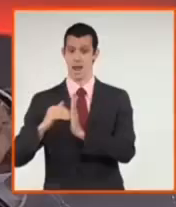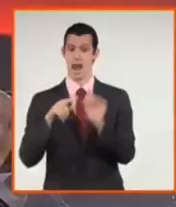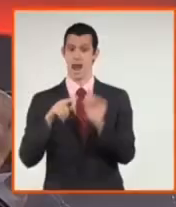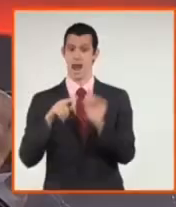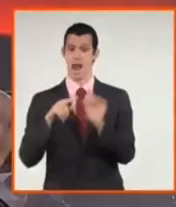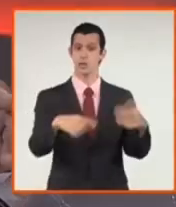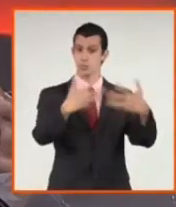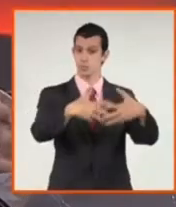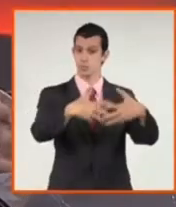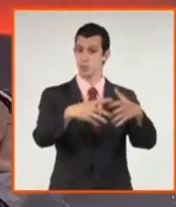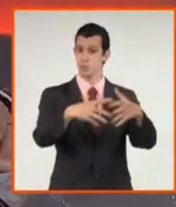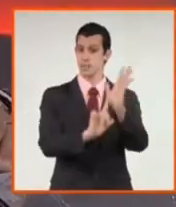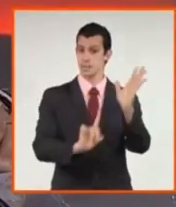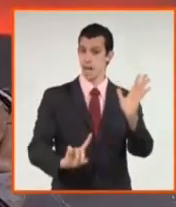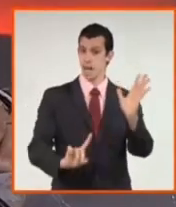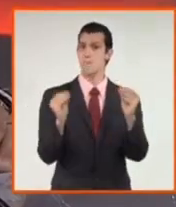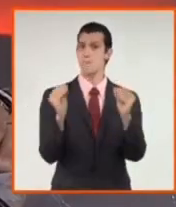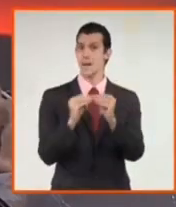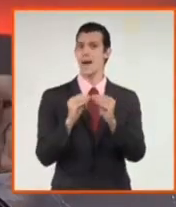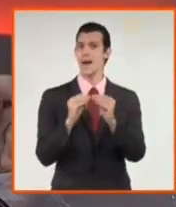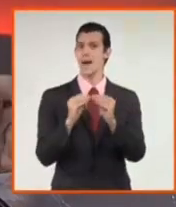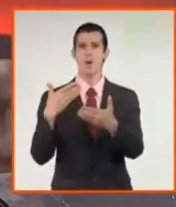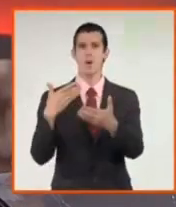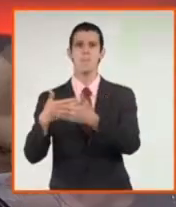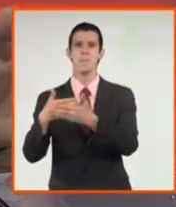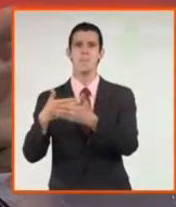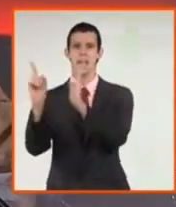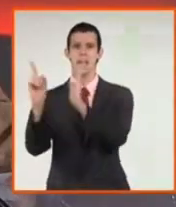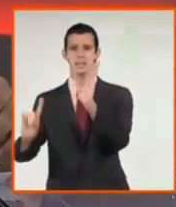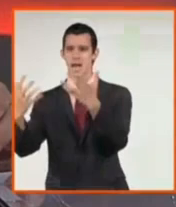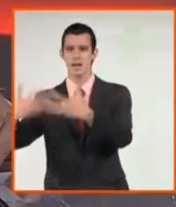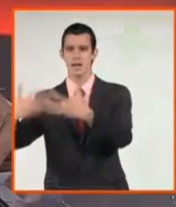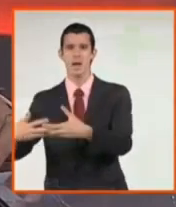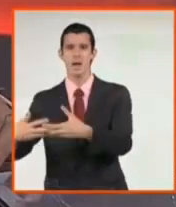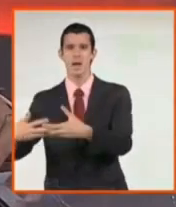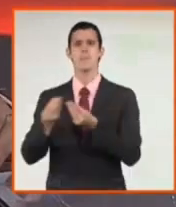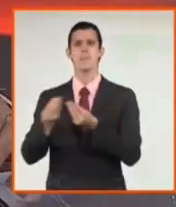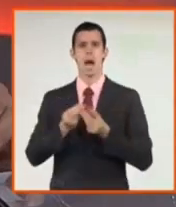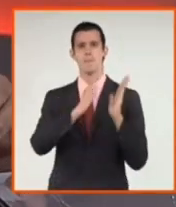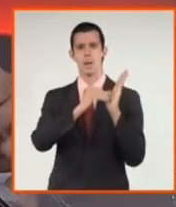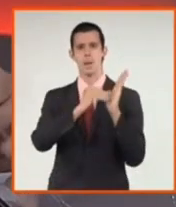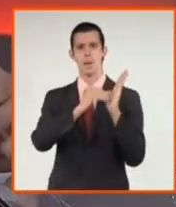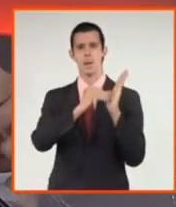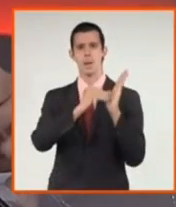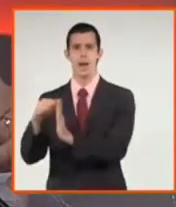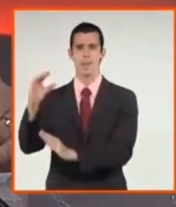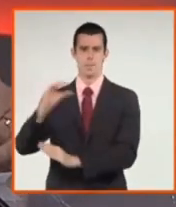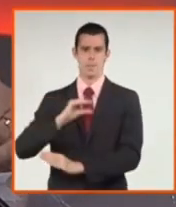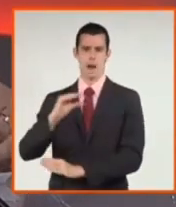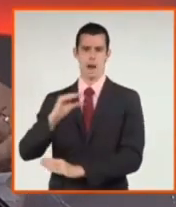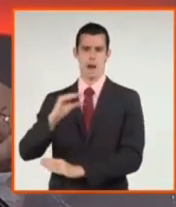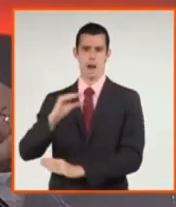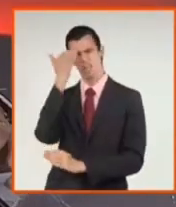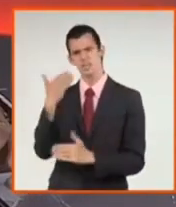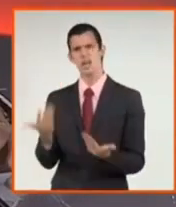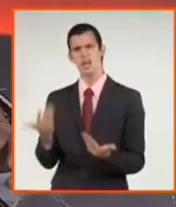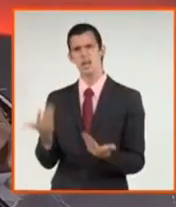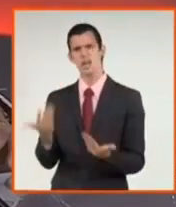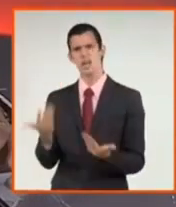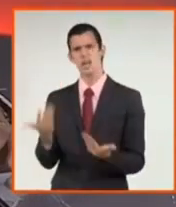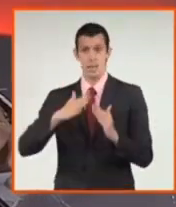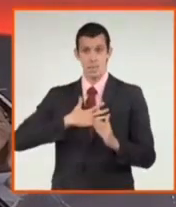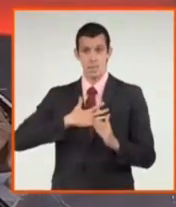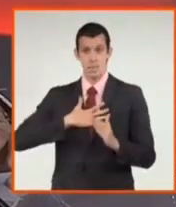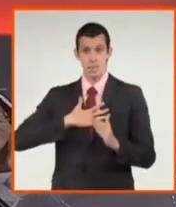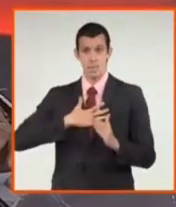bueno la unión eléctrico utilizará este financiamiento para el desarrollo fotovoltaico como explicó nuestro ministro y la unión eléctrica se ocupará de con este financiamiento